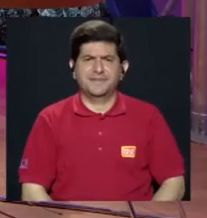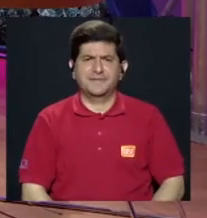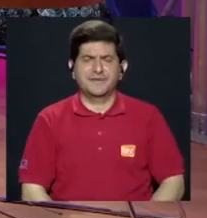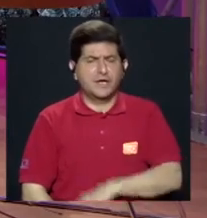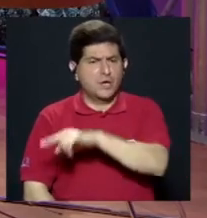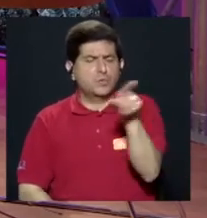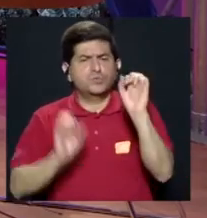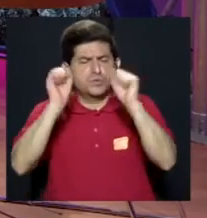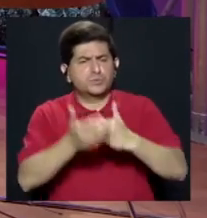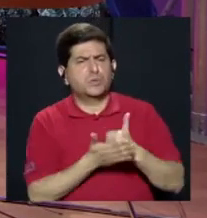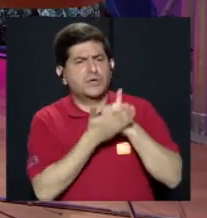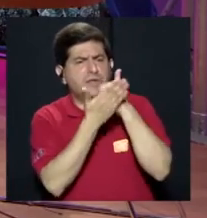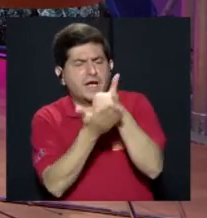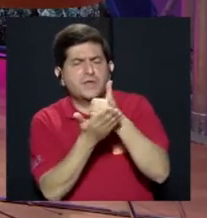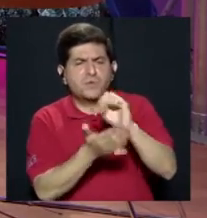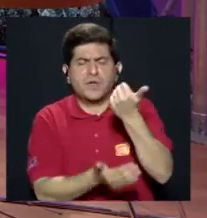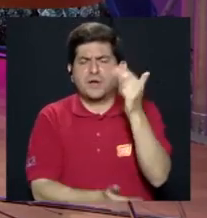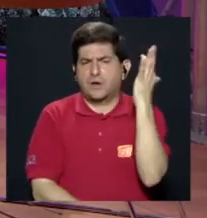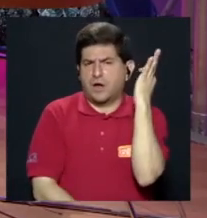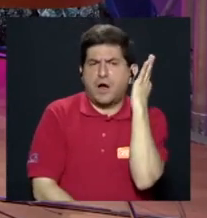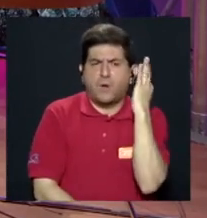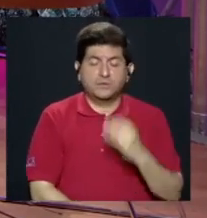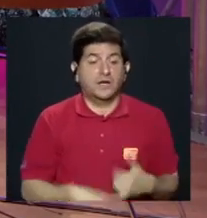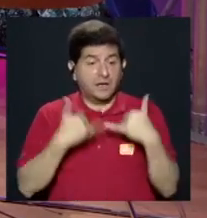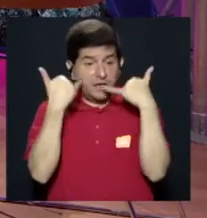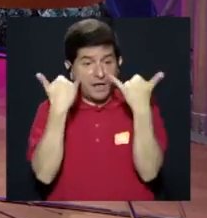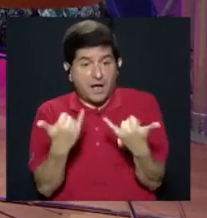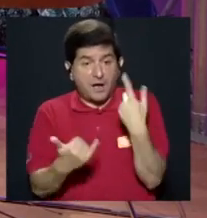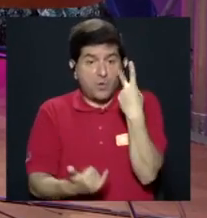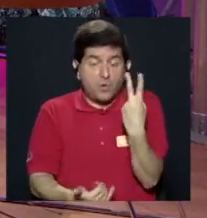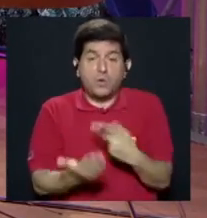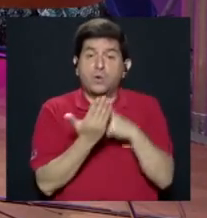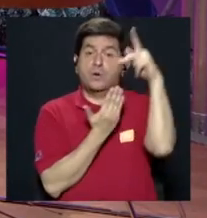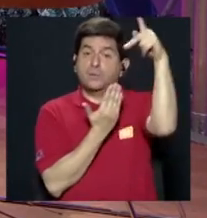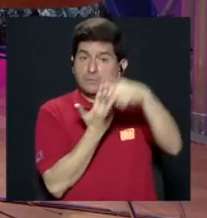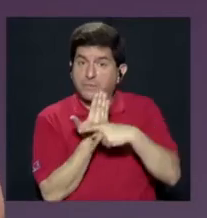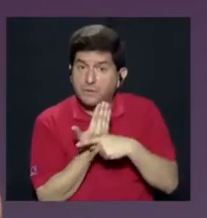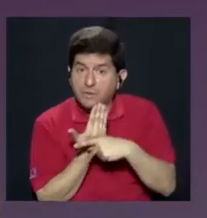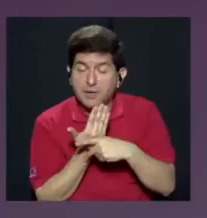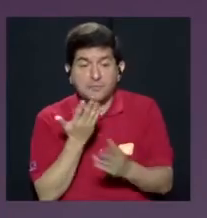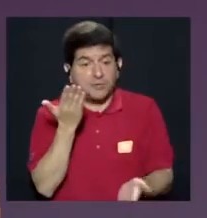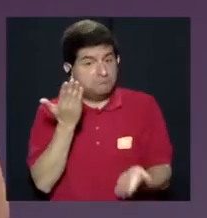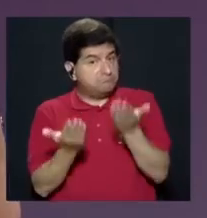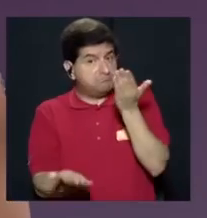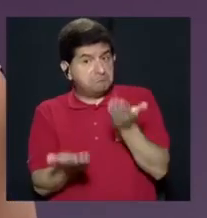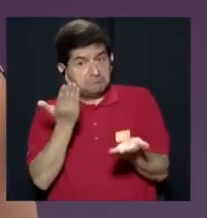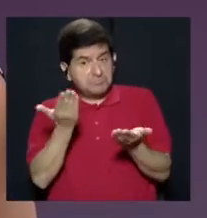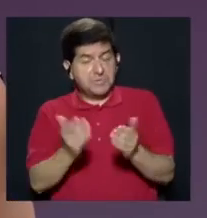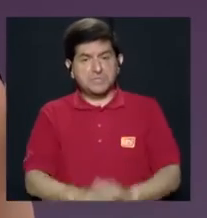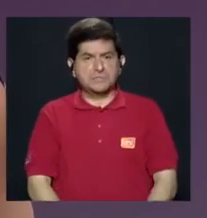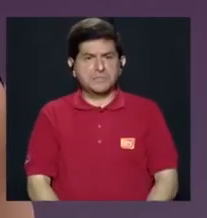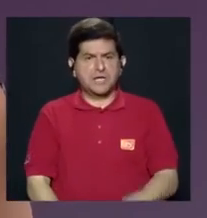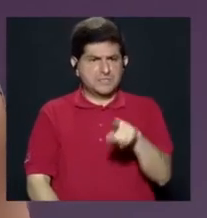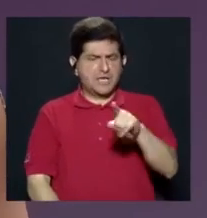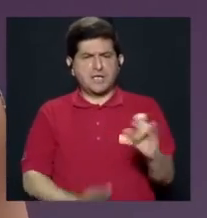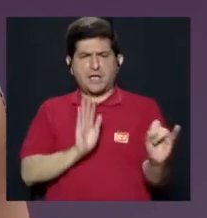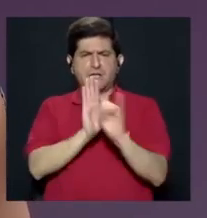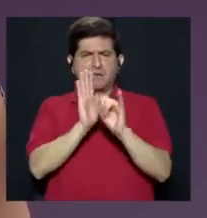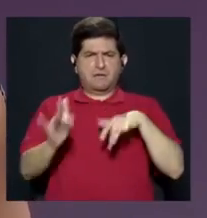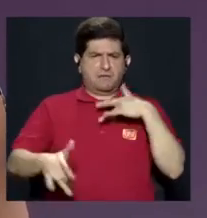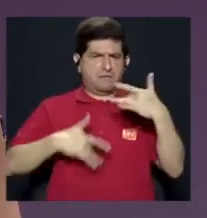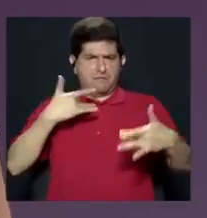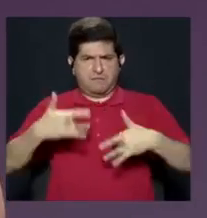podrían ustedes ayudar a otras mujeres que ahora que ven el programa, pues posiblemente se